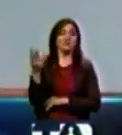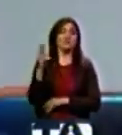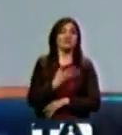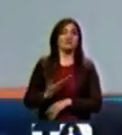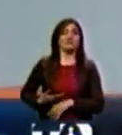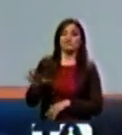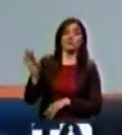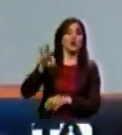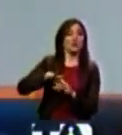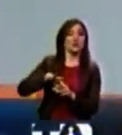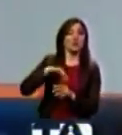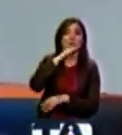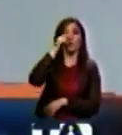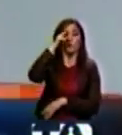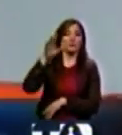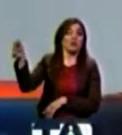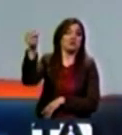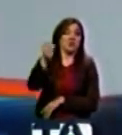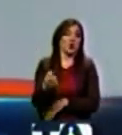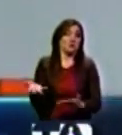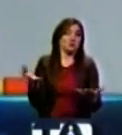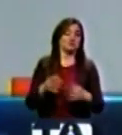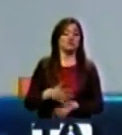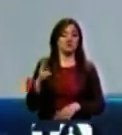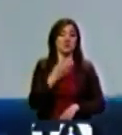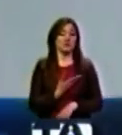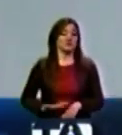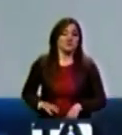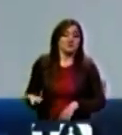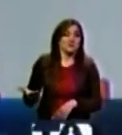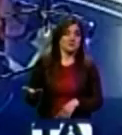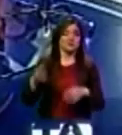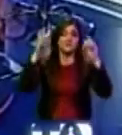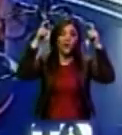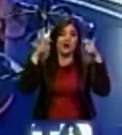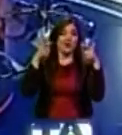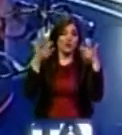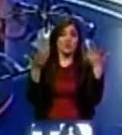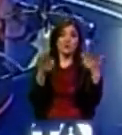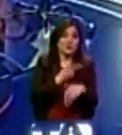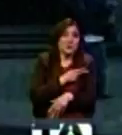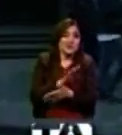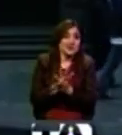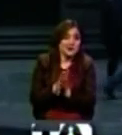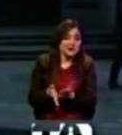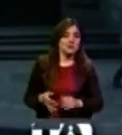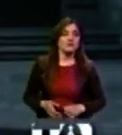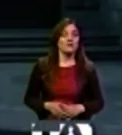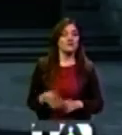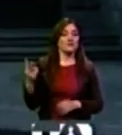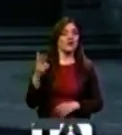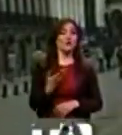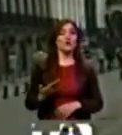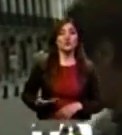vicepresidente elegido por el presidente Correa, por el expresidente Correa, un vicepresidente Glass que ni siquiera se había graduado. Es que hay algo importante. El